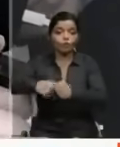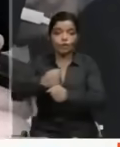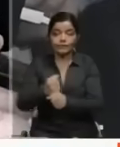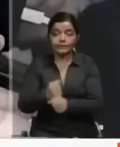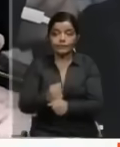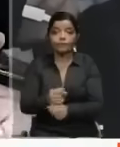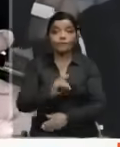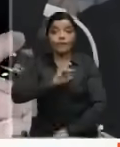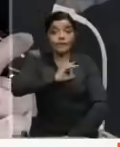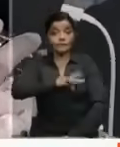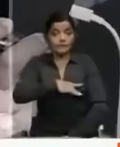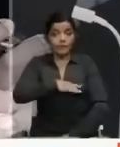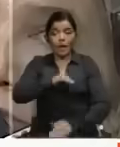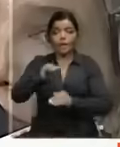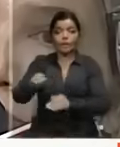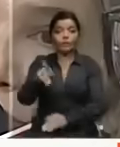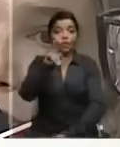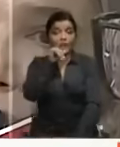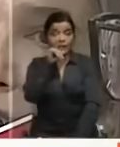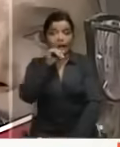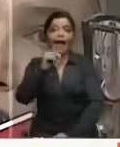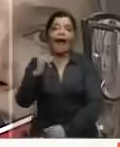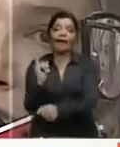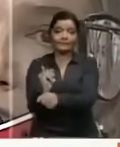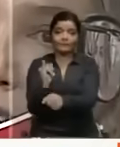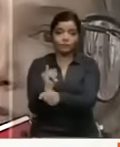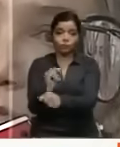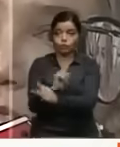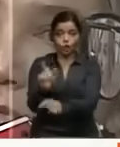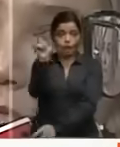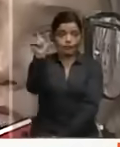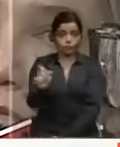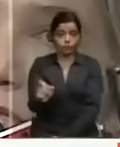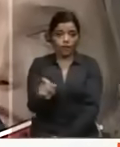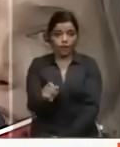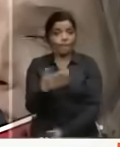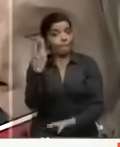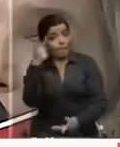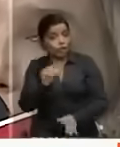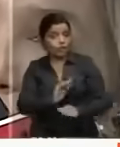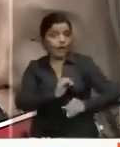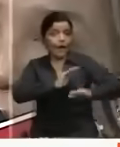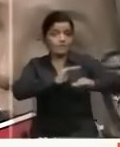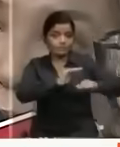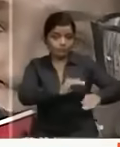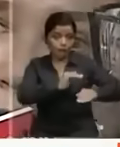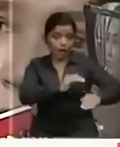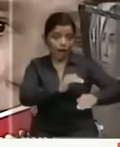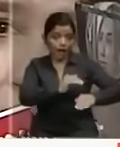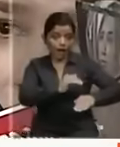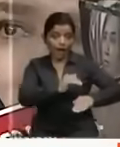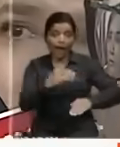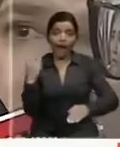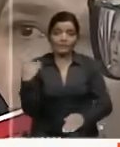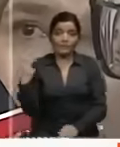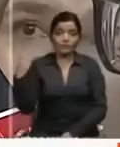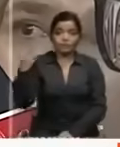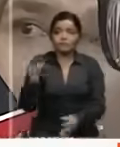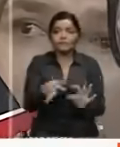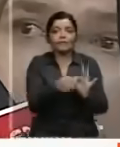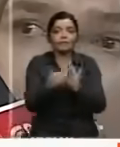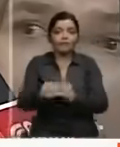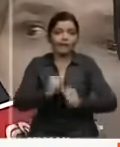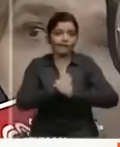es a las instituciones, no a las personas. Respaldar al general director es respaldar a Carabineros de Chile. La señal que se está